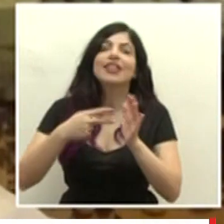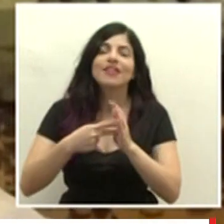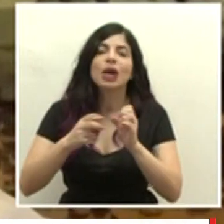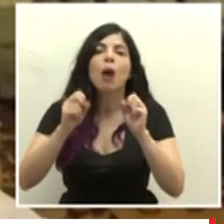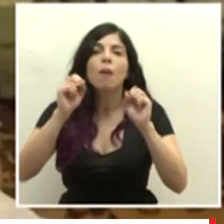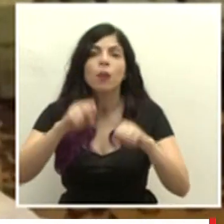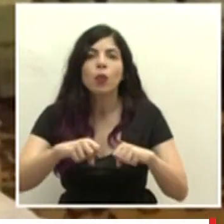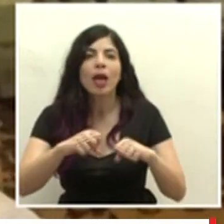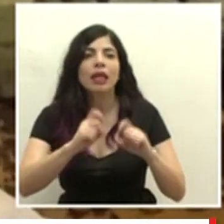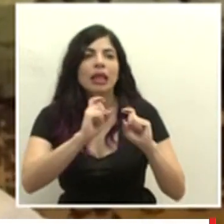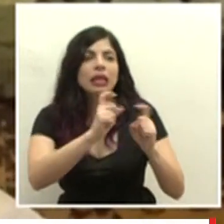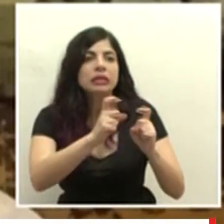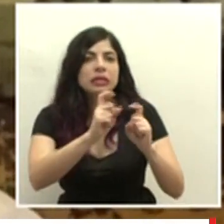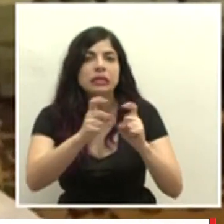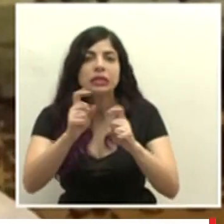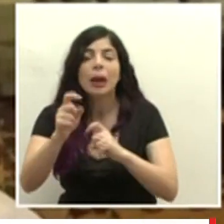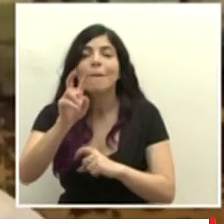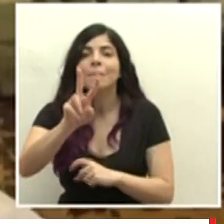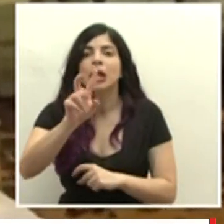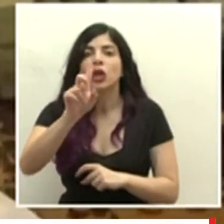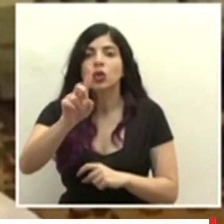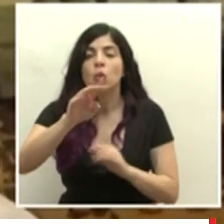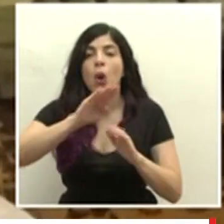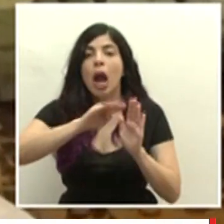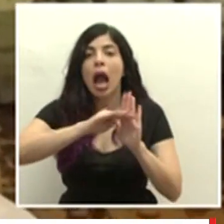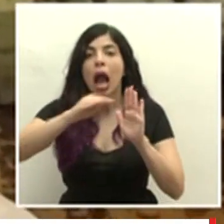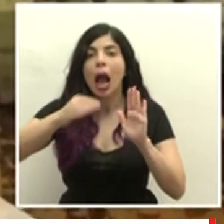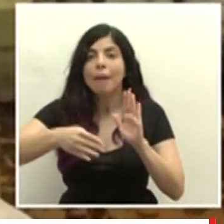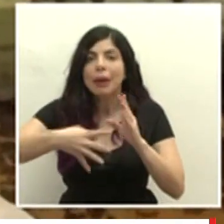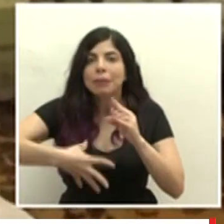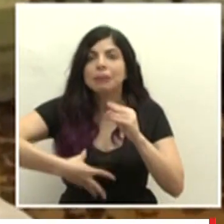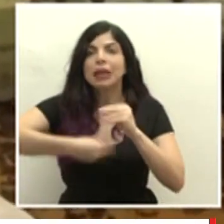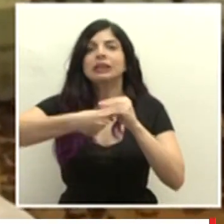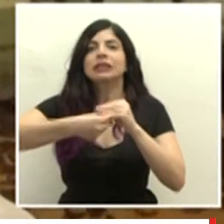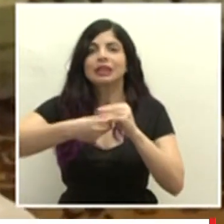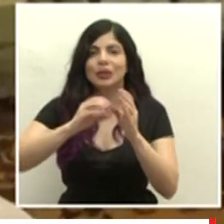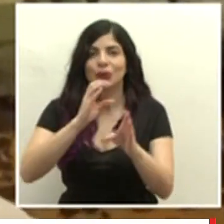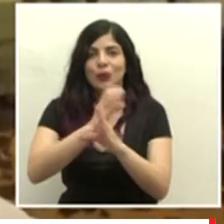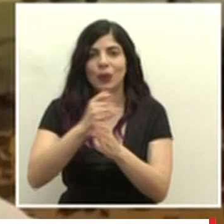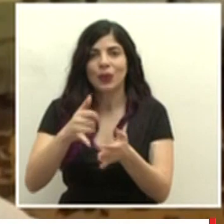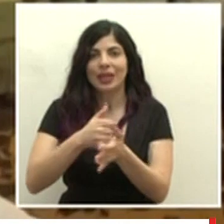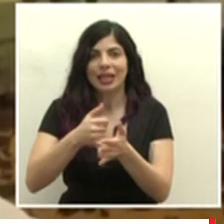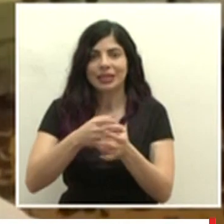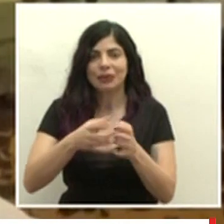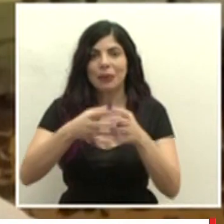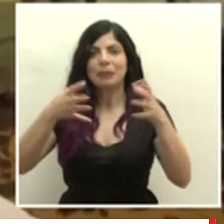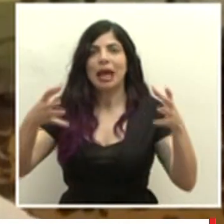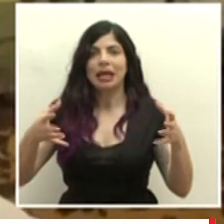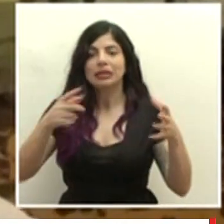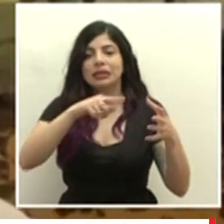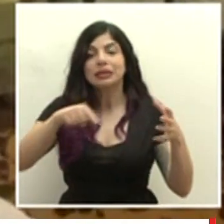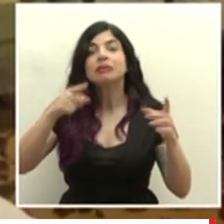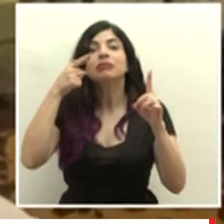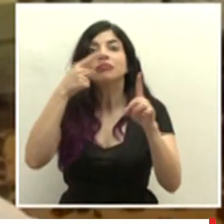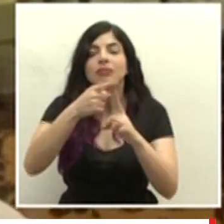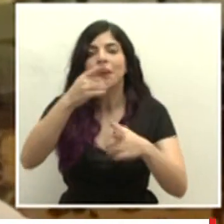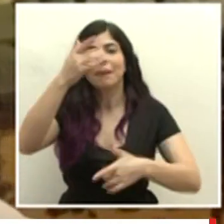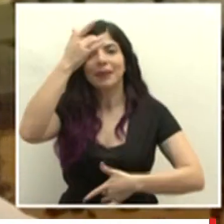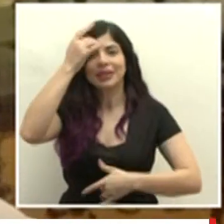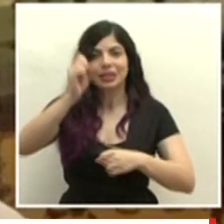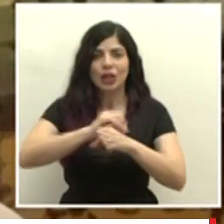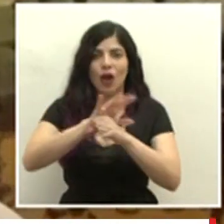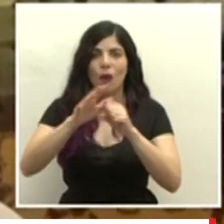podremos dotar de 21 camas adicionales de cuidados intensivos para atender pacientes